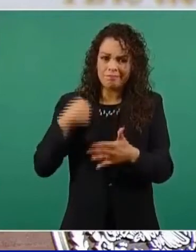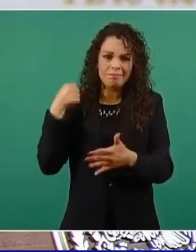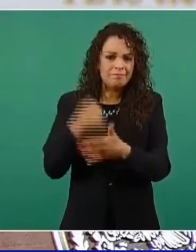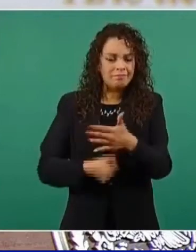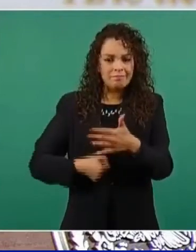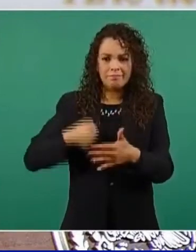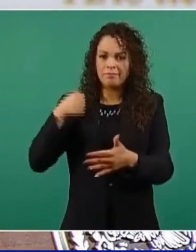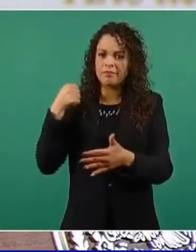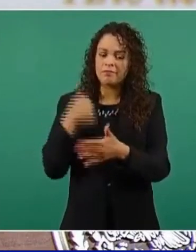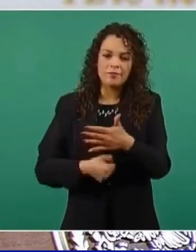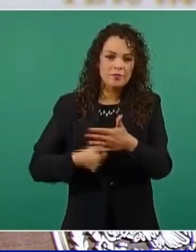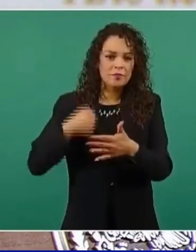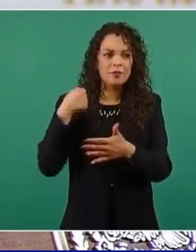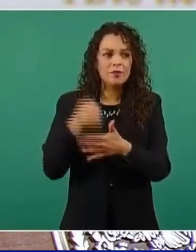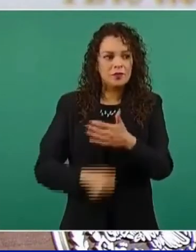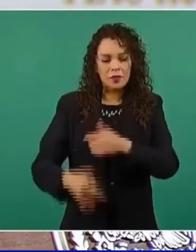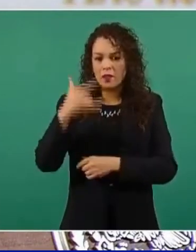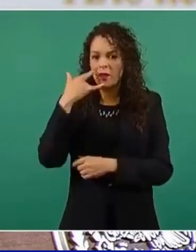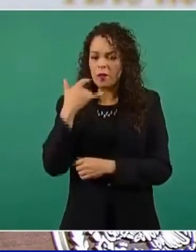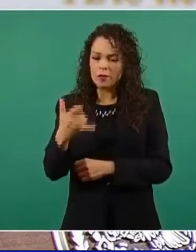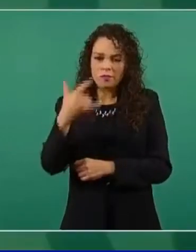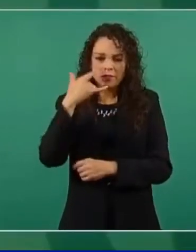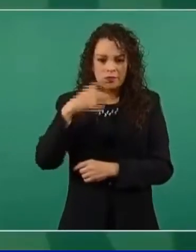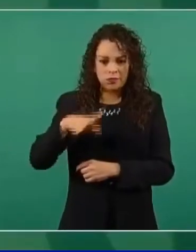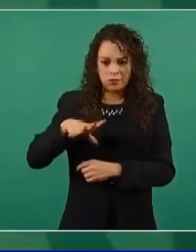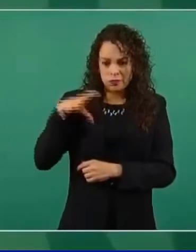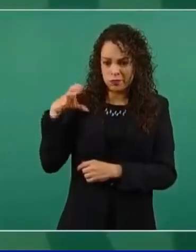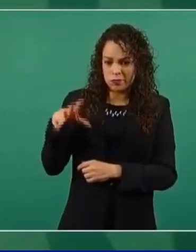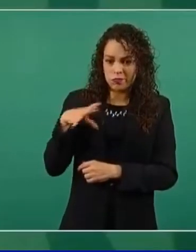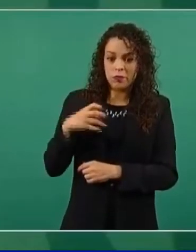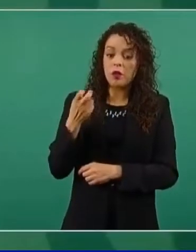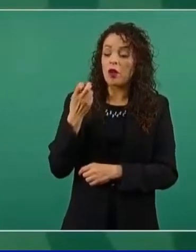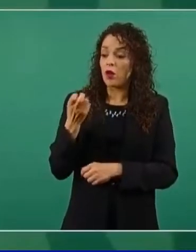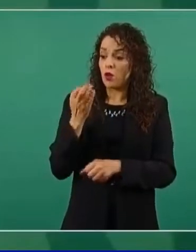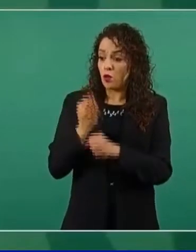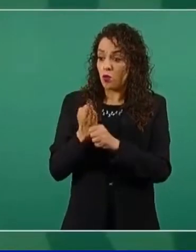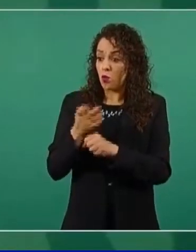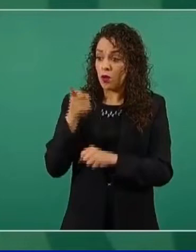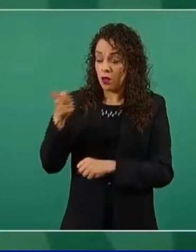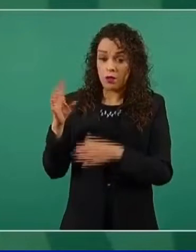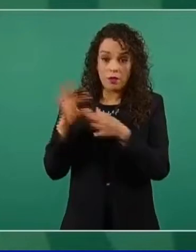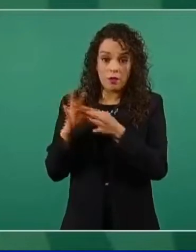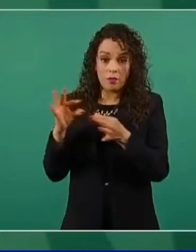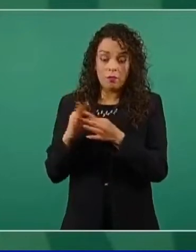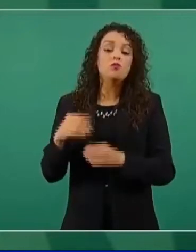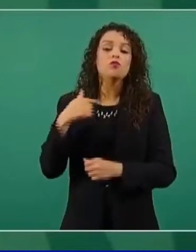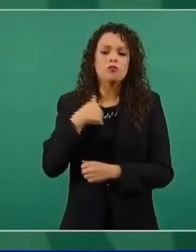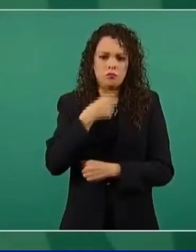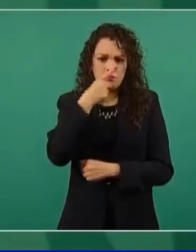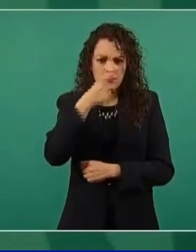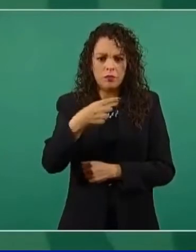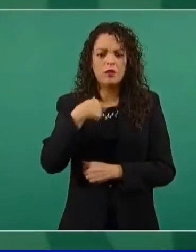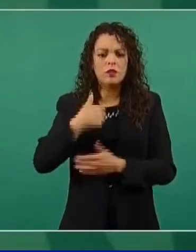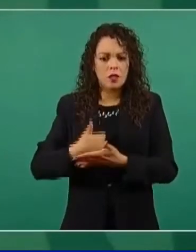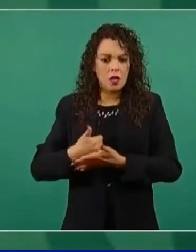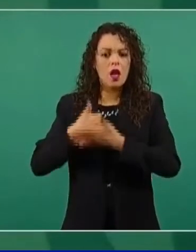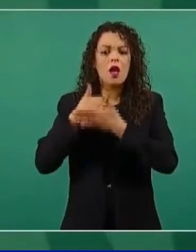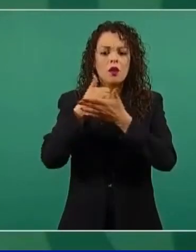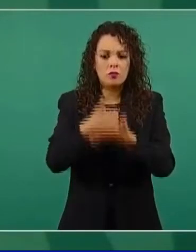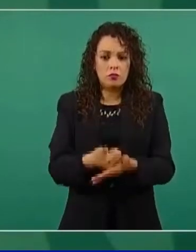luchando. Y en este caso en particular, lo que nosotros ofrecemos es ayudar, es